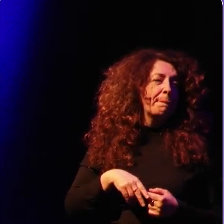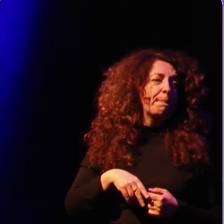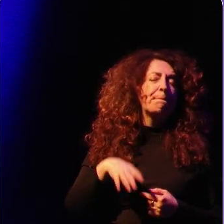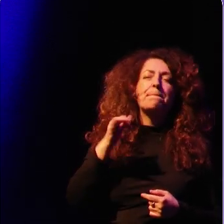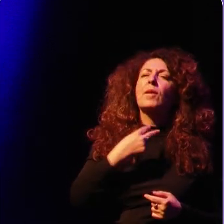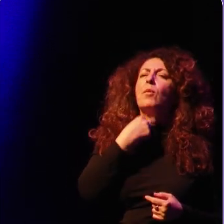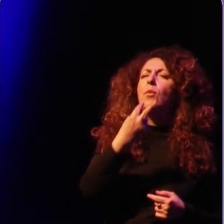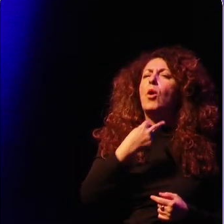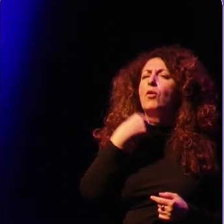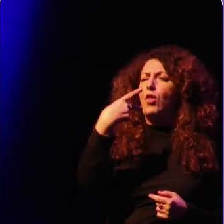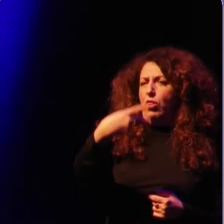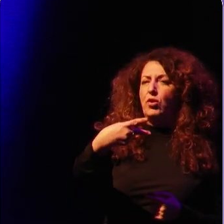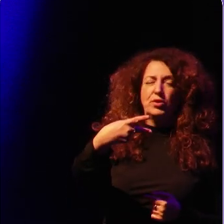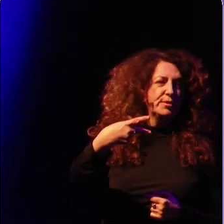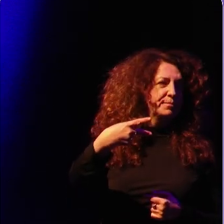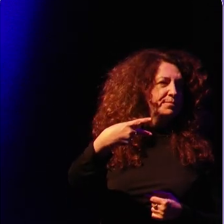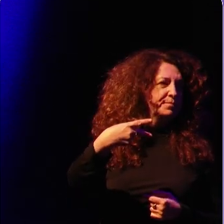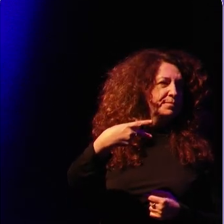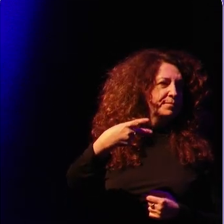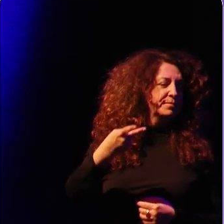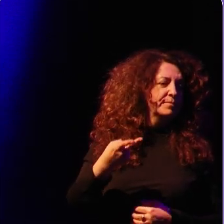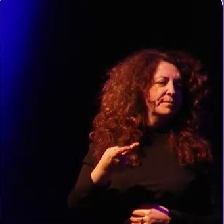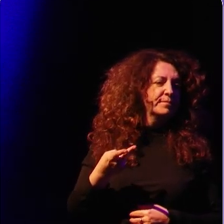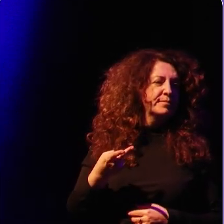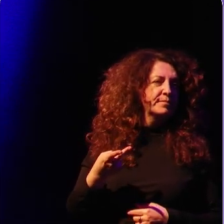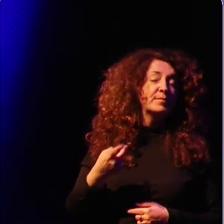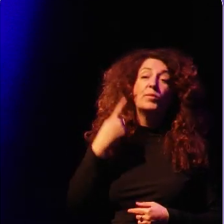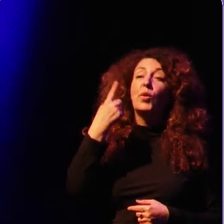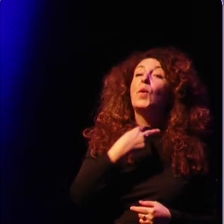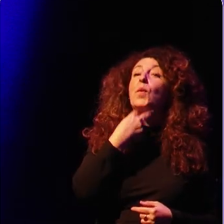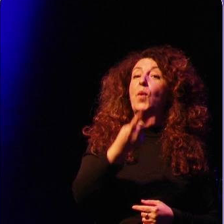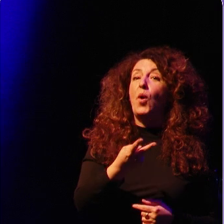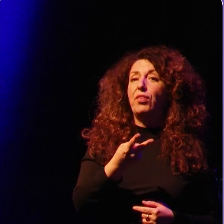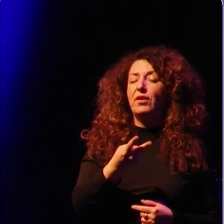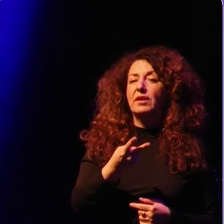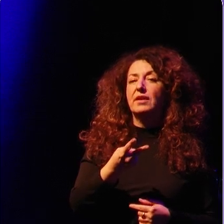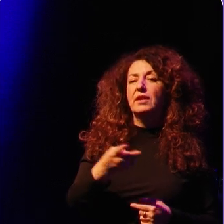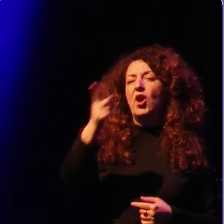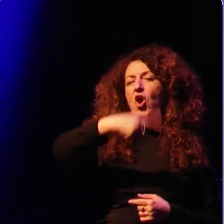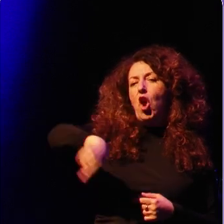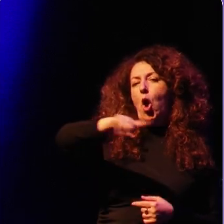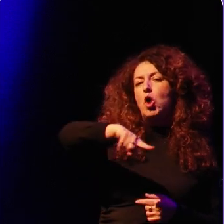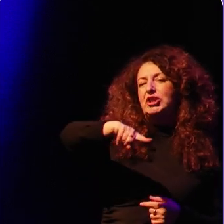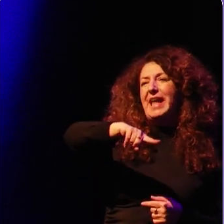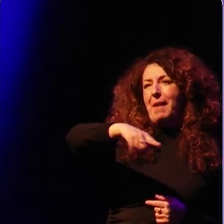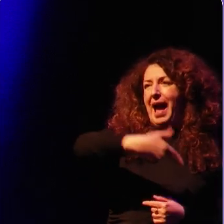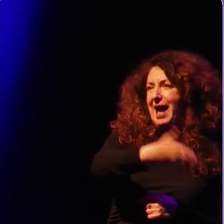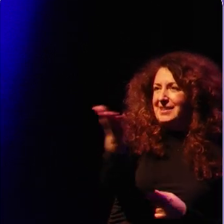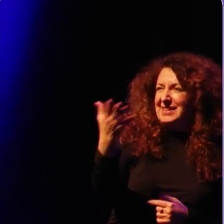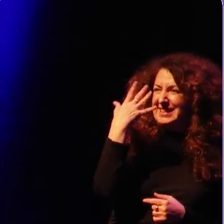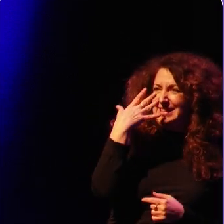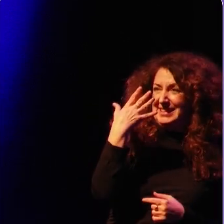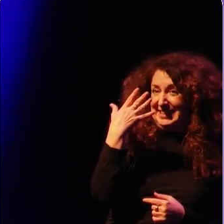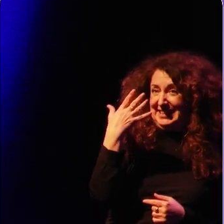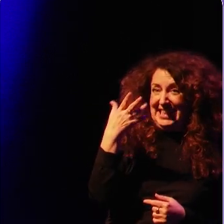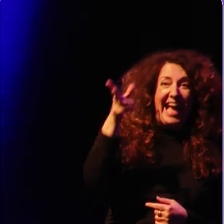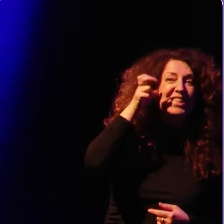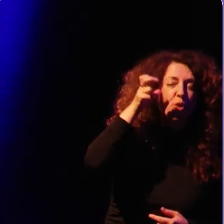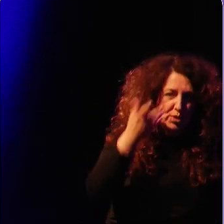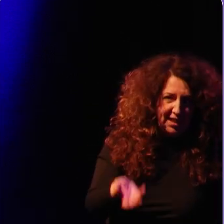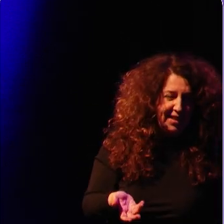hay dos voces ahora que están saliendo. Pensando. Genial. Una voz es la que los demás escuchamos, que sale de tu boca.